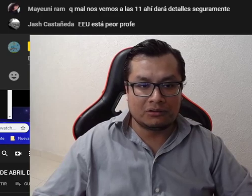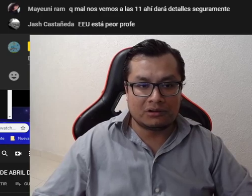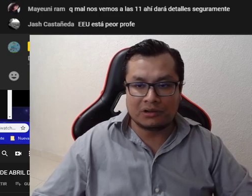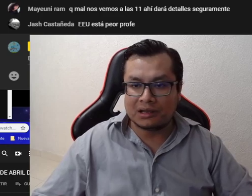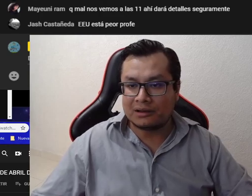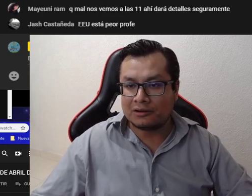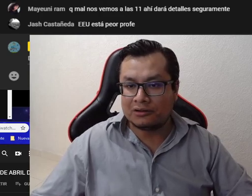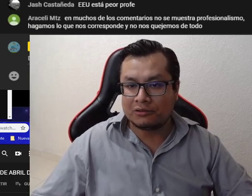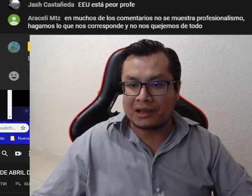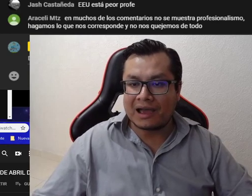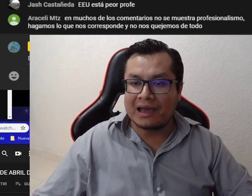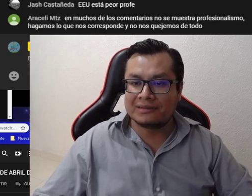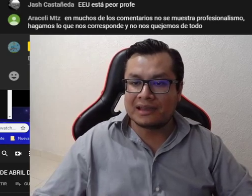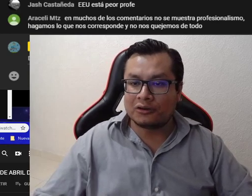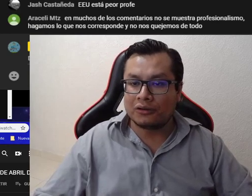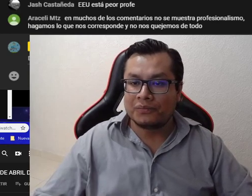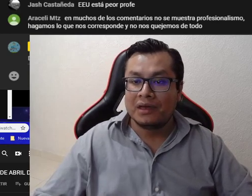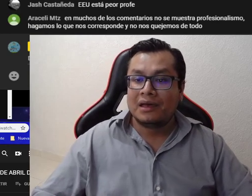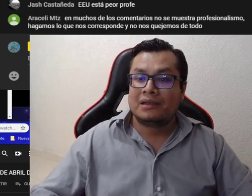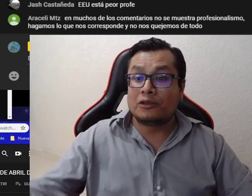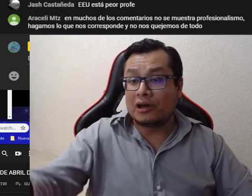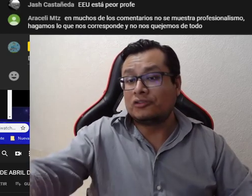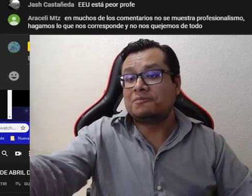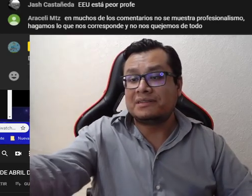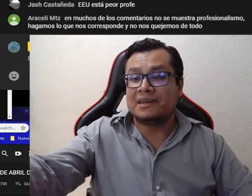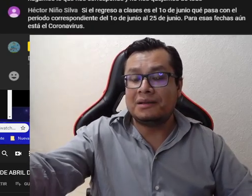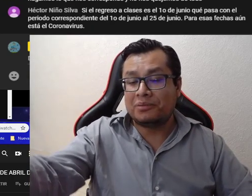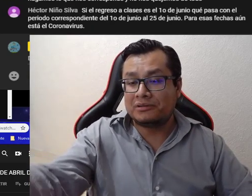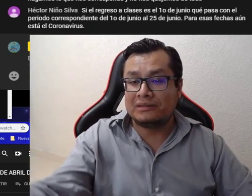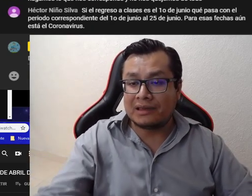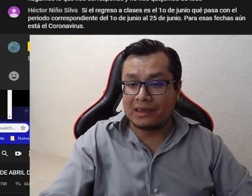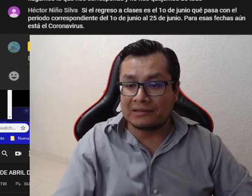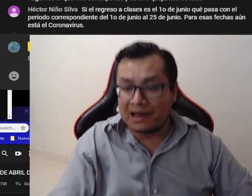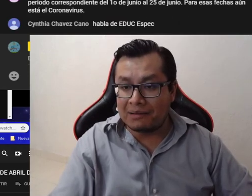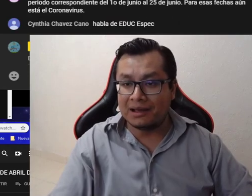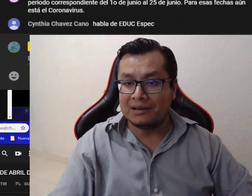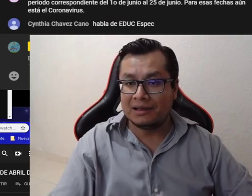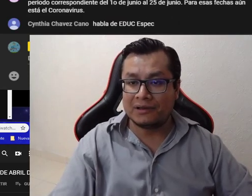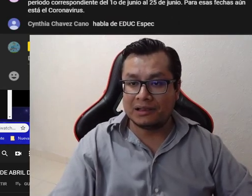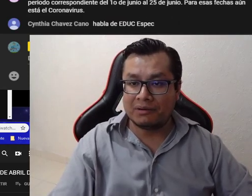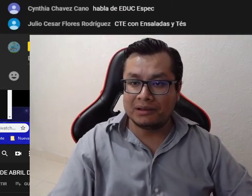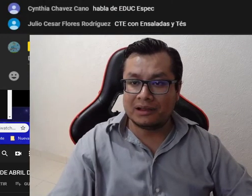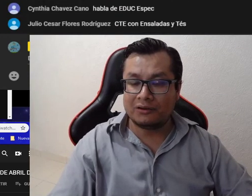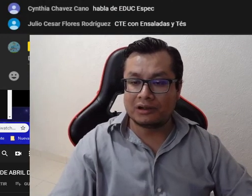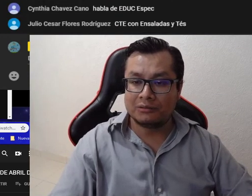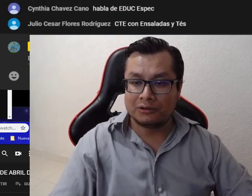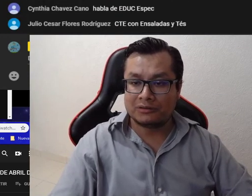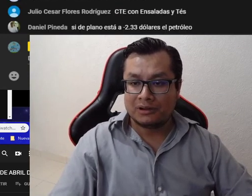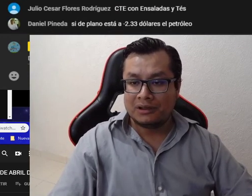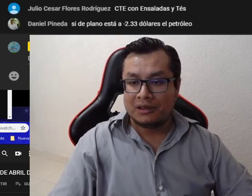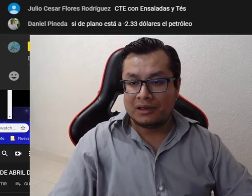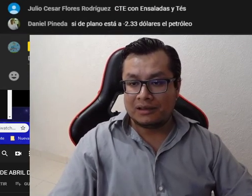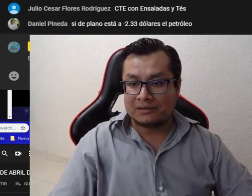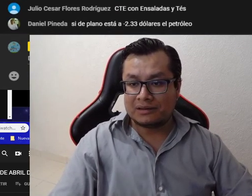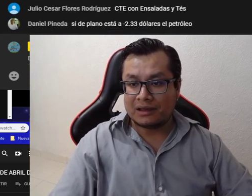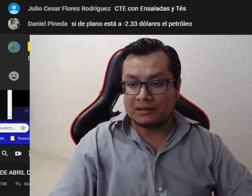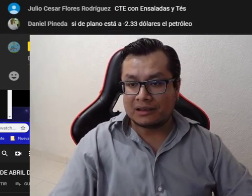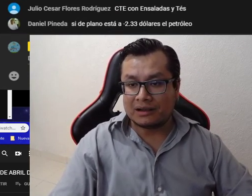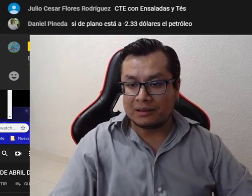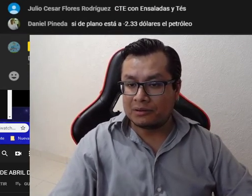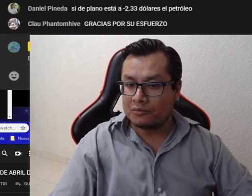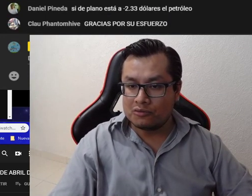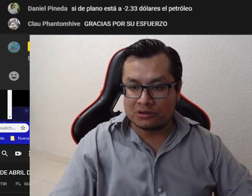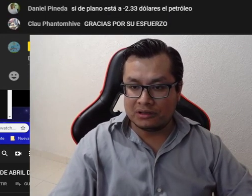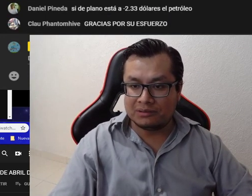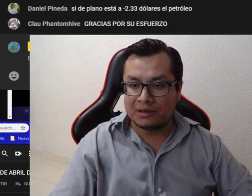secundaria, segundo de secundaria, tercero de secundaria. Ahí está todo. De educación especial, pues ni siquiera se habla. Efectivamente, los alumnos han de